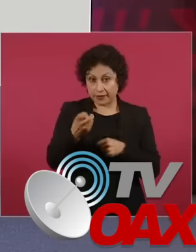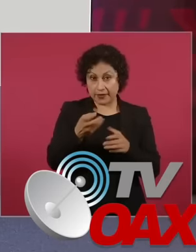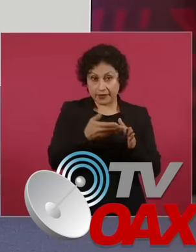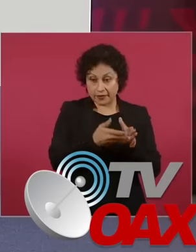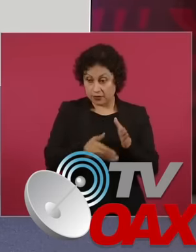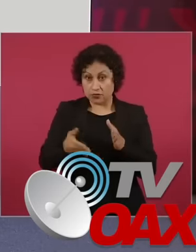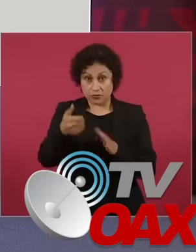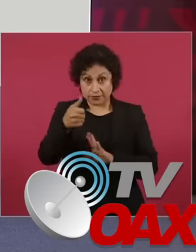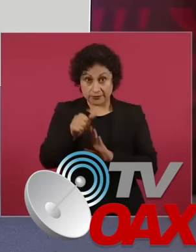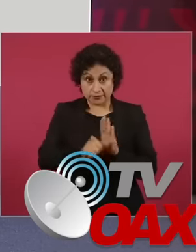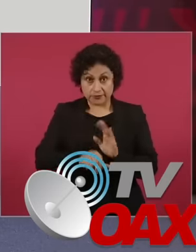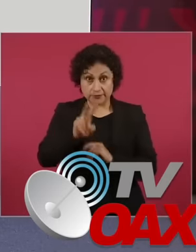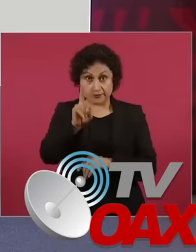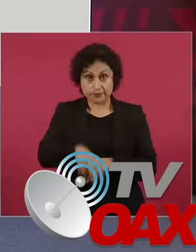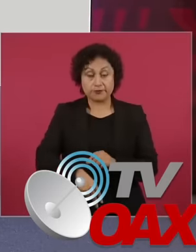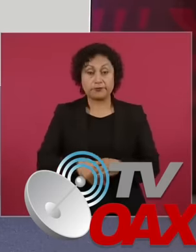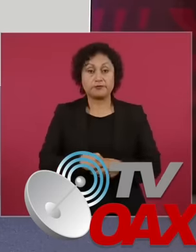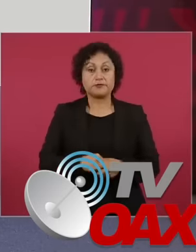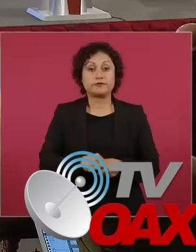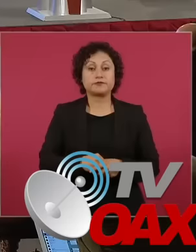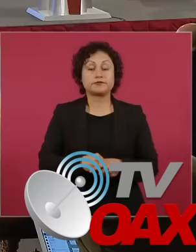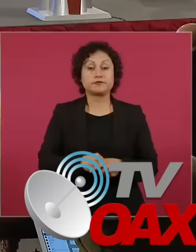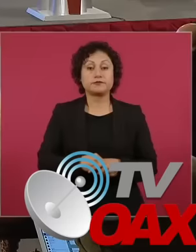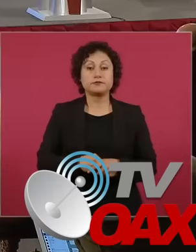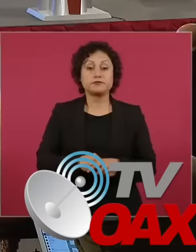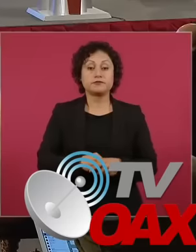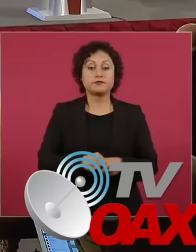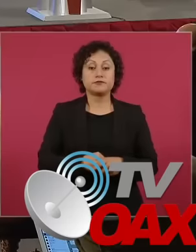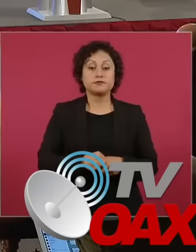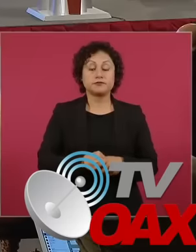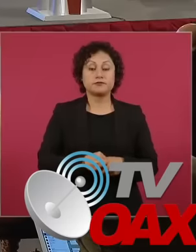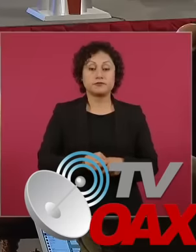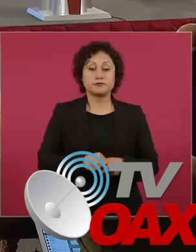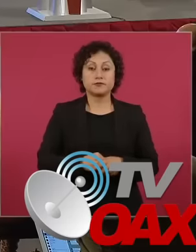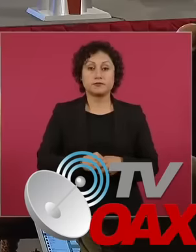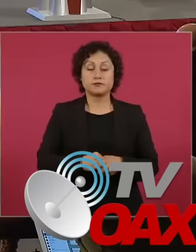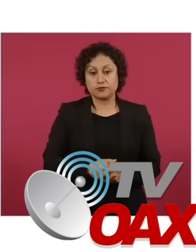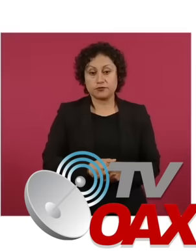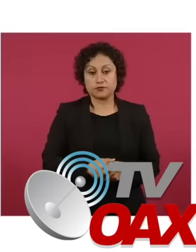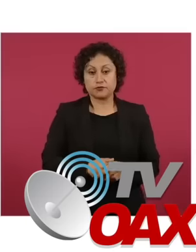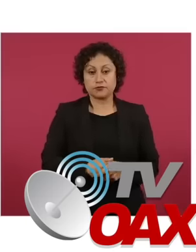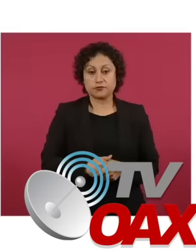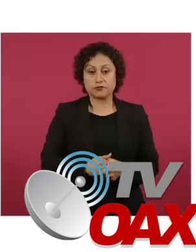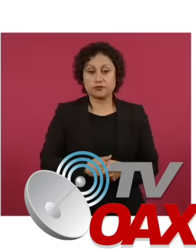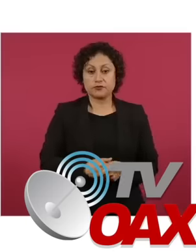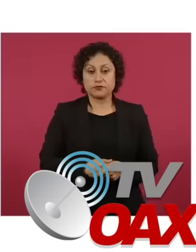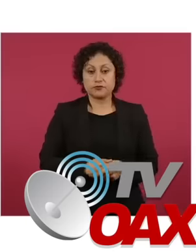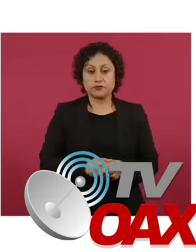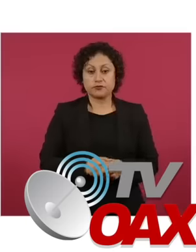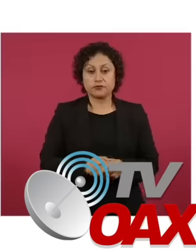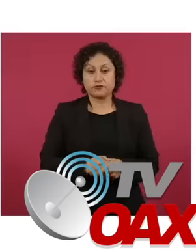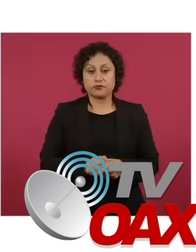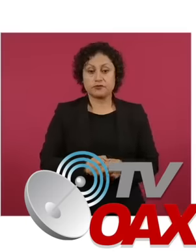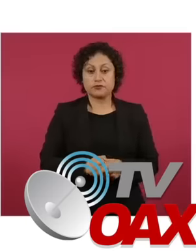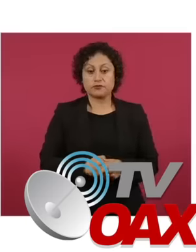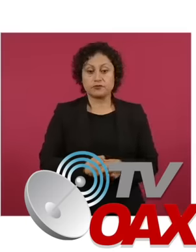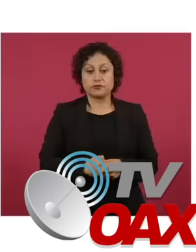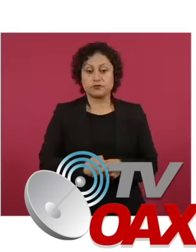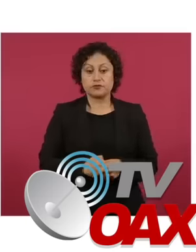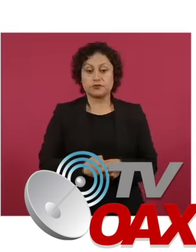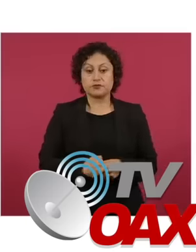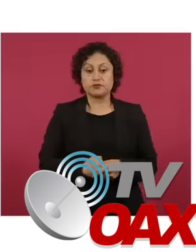13.1%, Guerrero 1.2%, Tabasco 11.5, Quintana